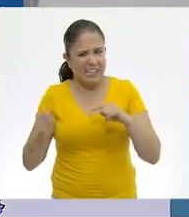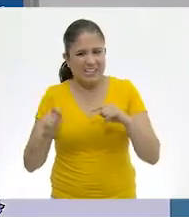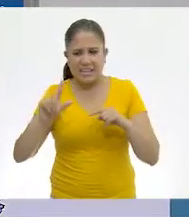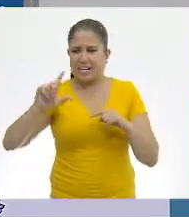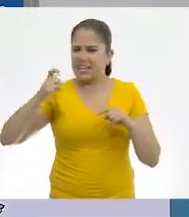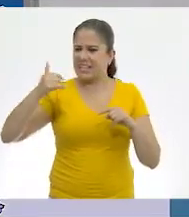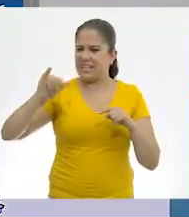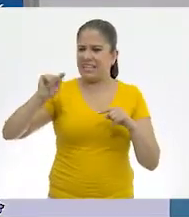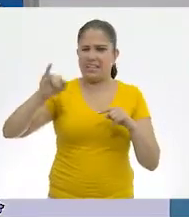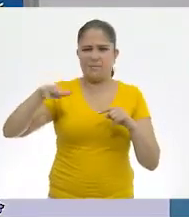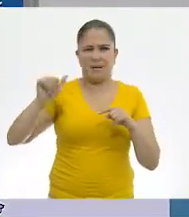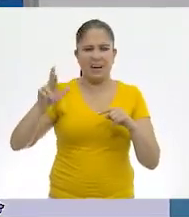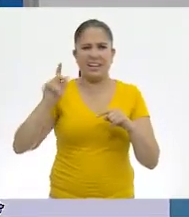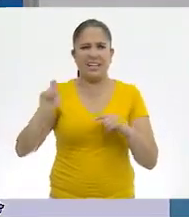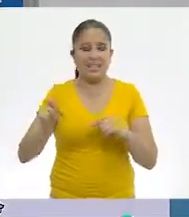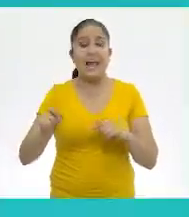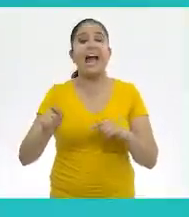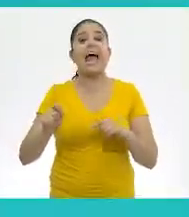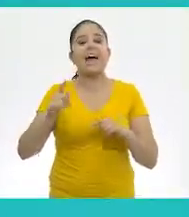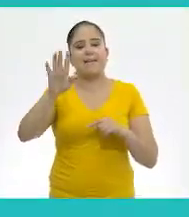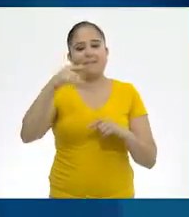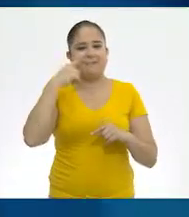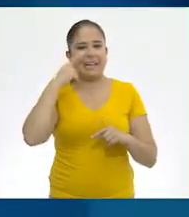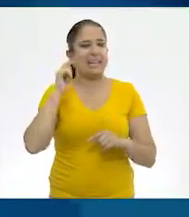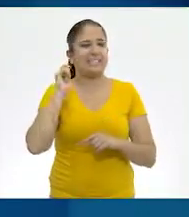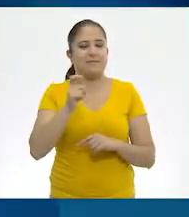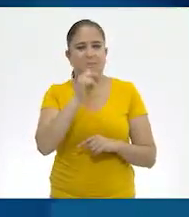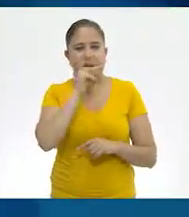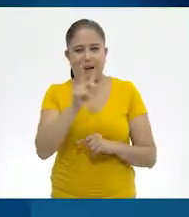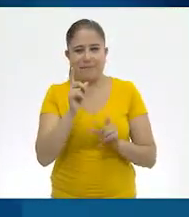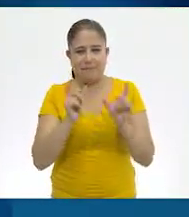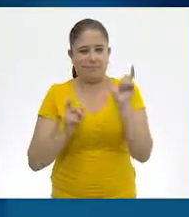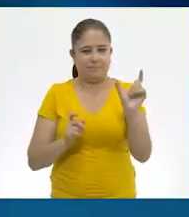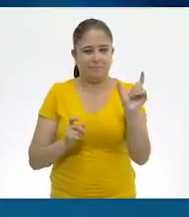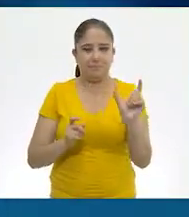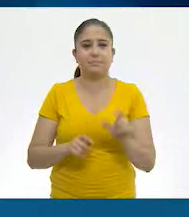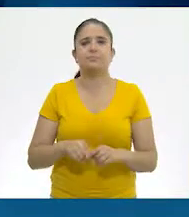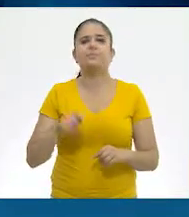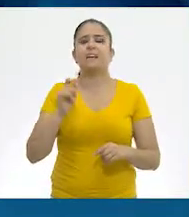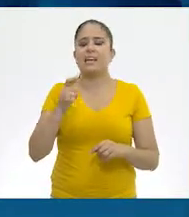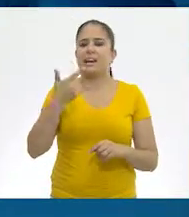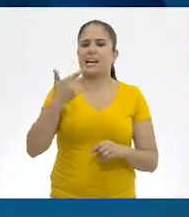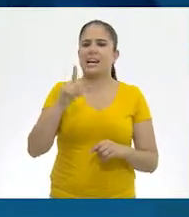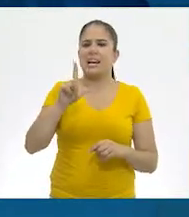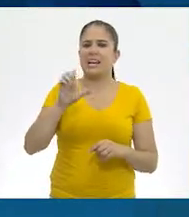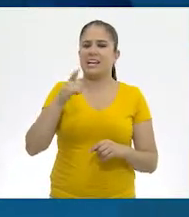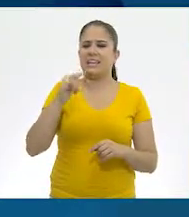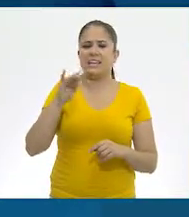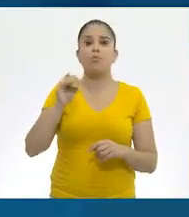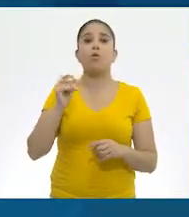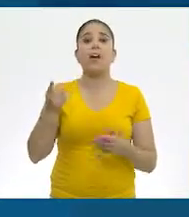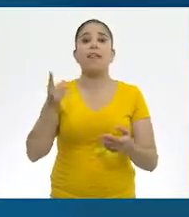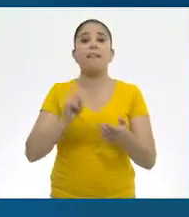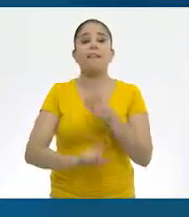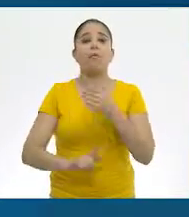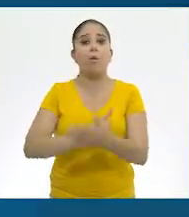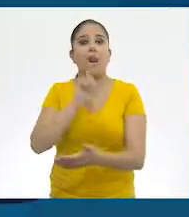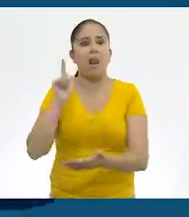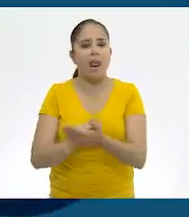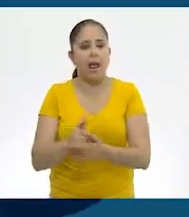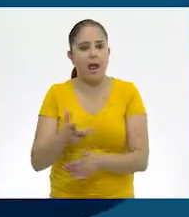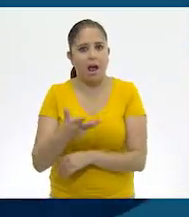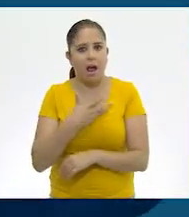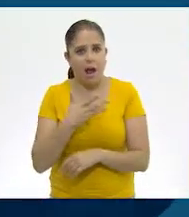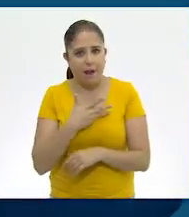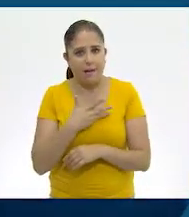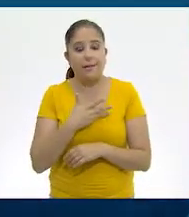¿Legitimar? Pues significa lo siguiente. Veamos. Algo legítimo es algo que está conforme a las leyes.